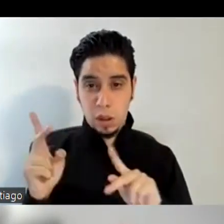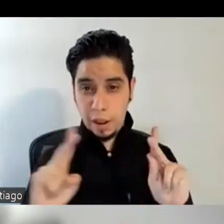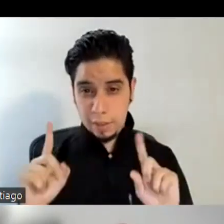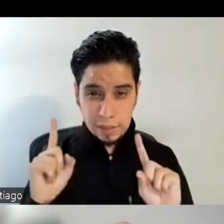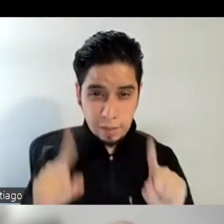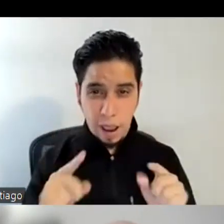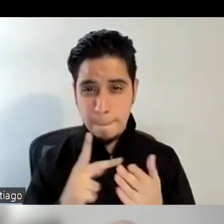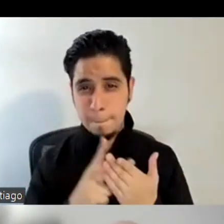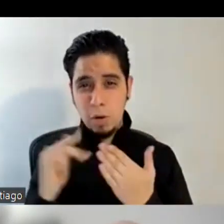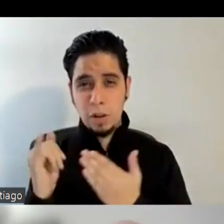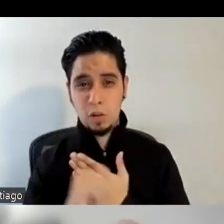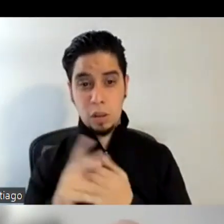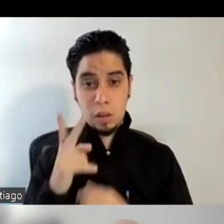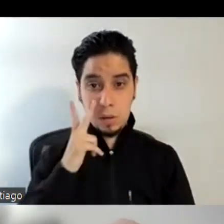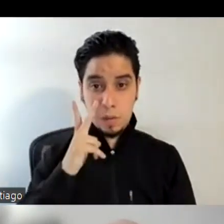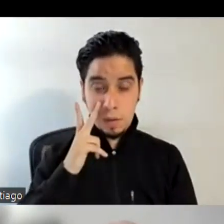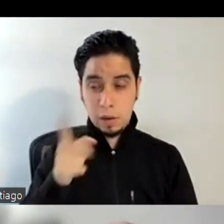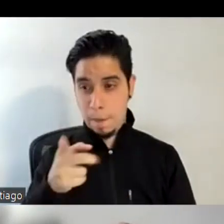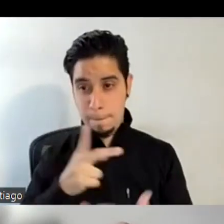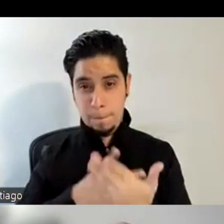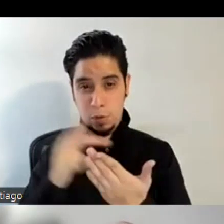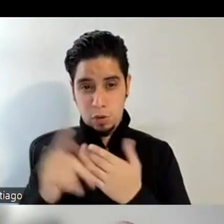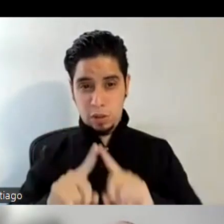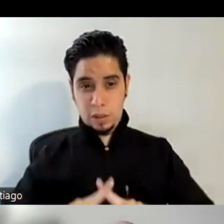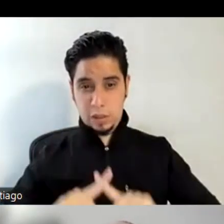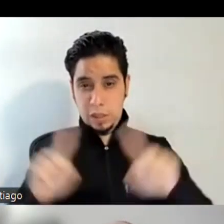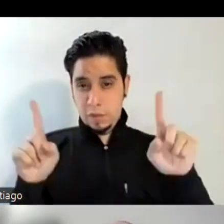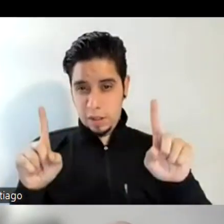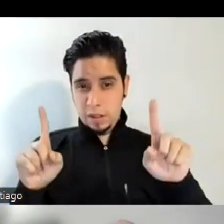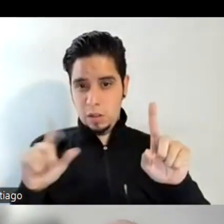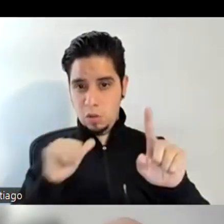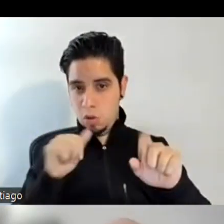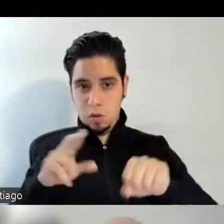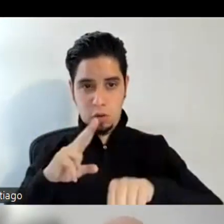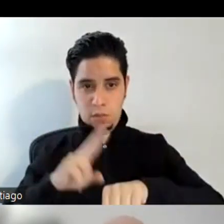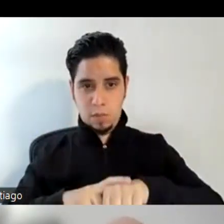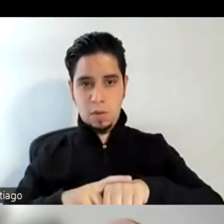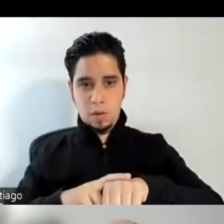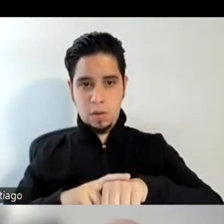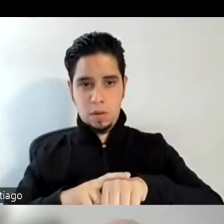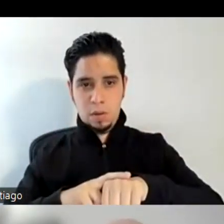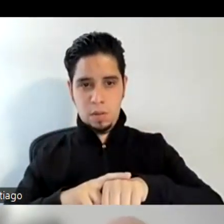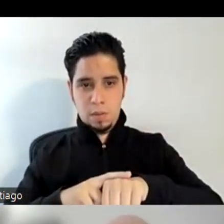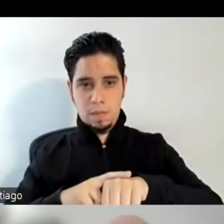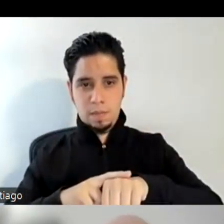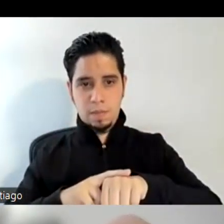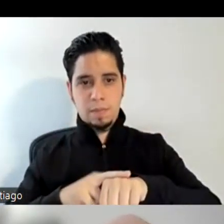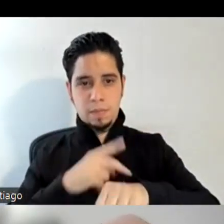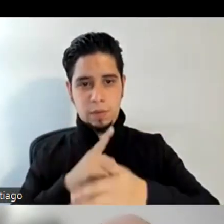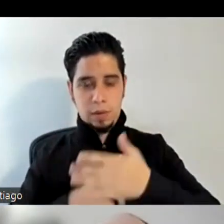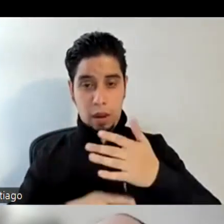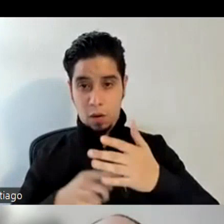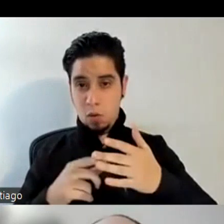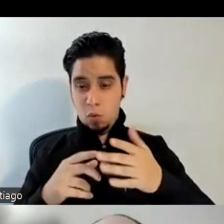proyecto y ve que es un proyecto diferente a lo usual, que es una es una puesta en